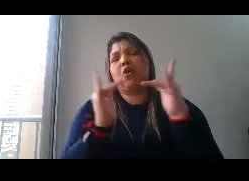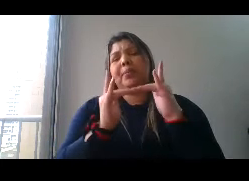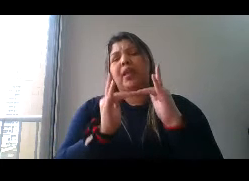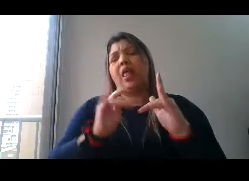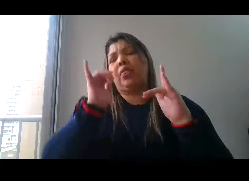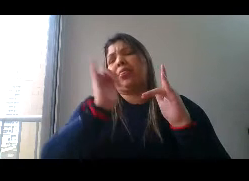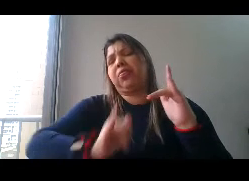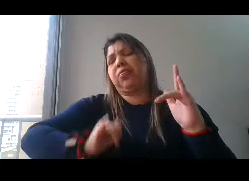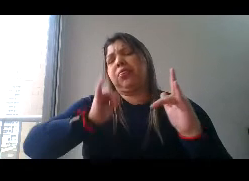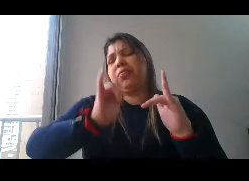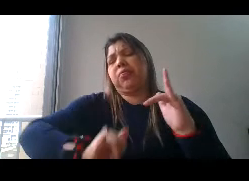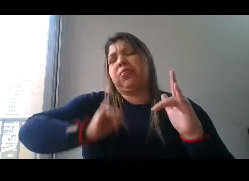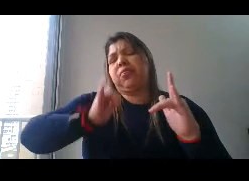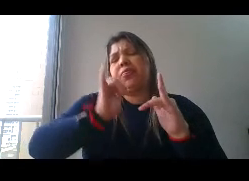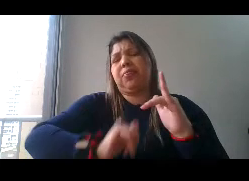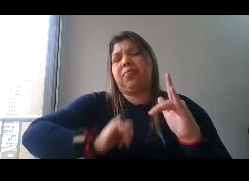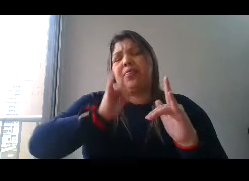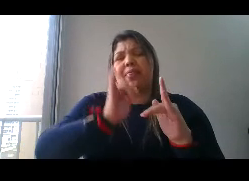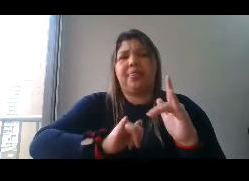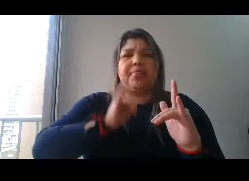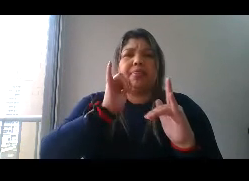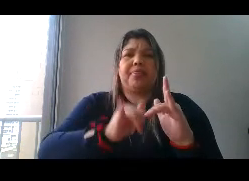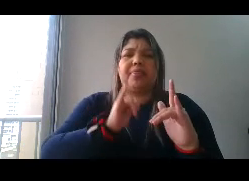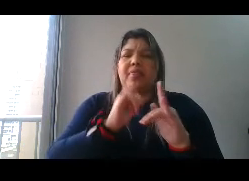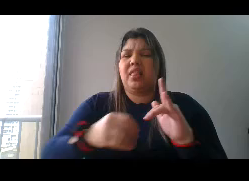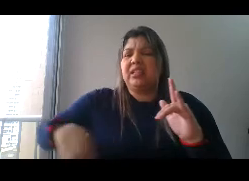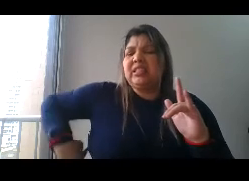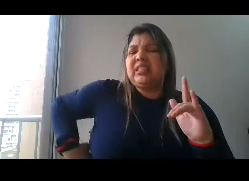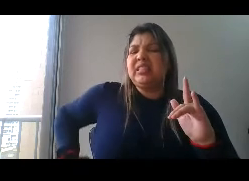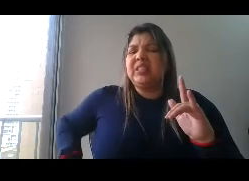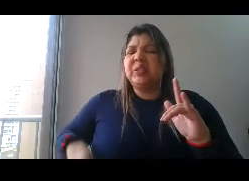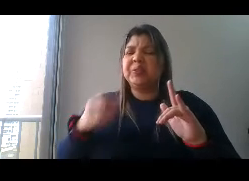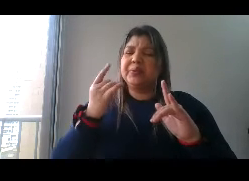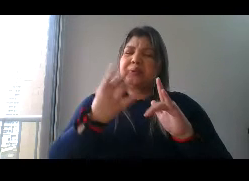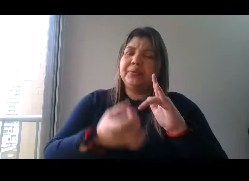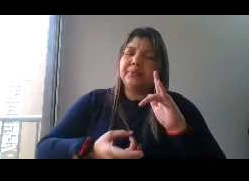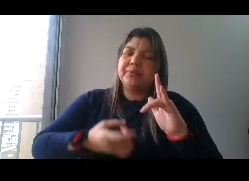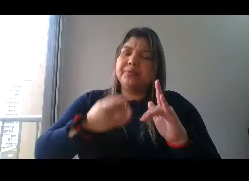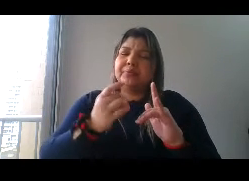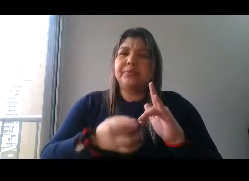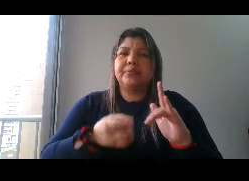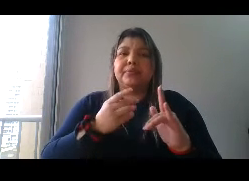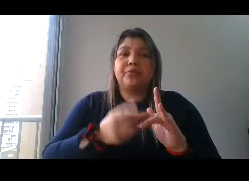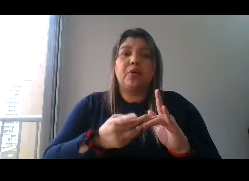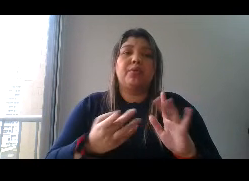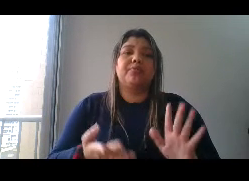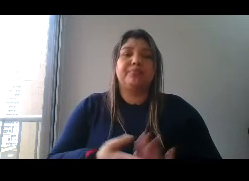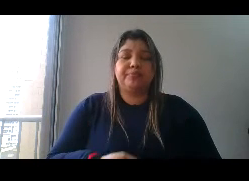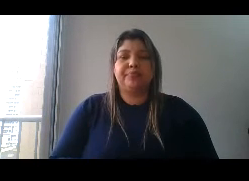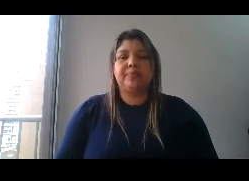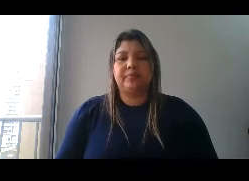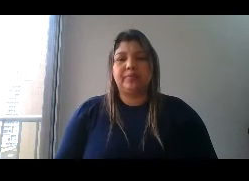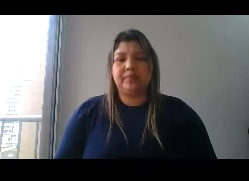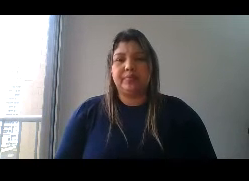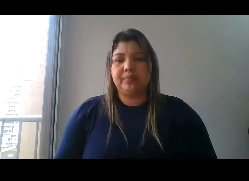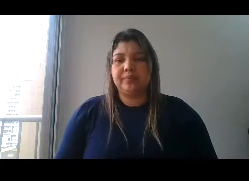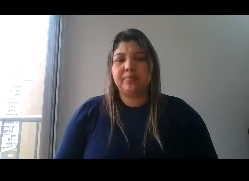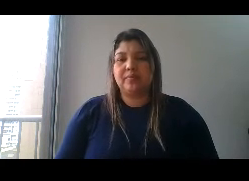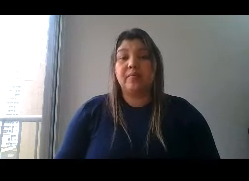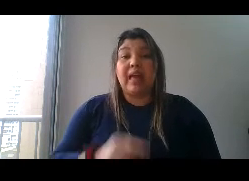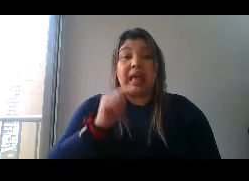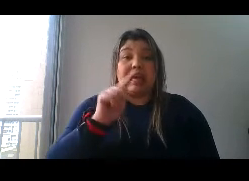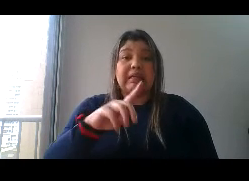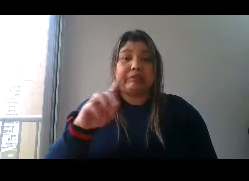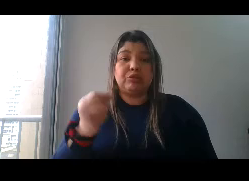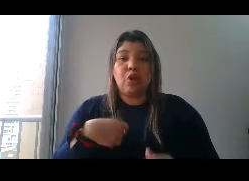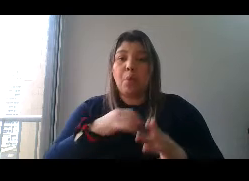esos procesos que también deben estar claros, que es la reducción de caída en las instituciones. Recordemos que estos datos